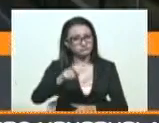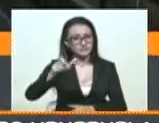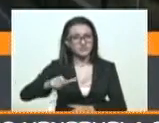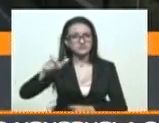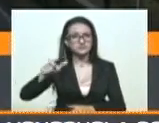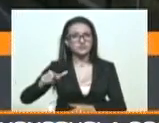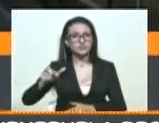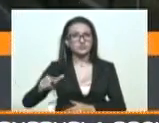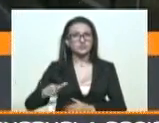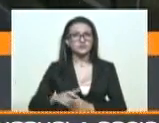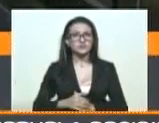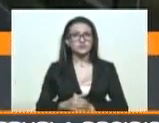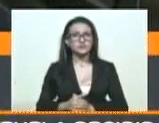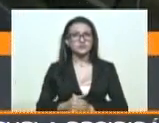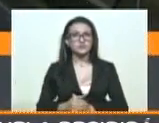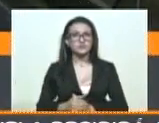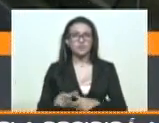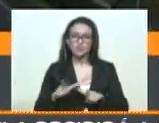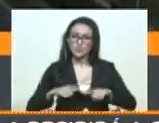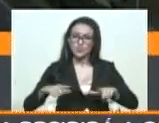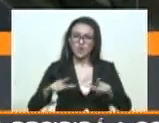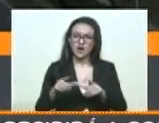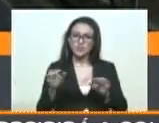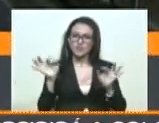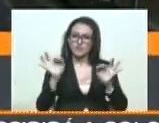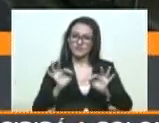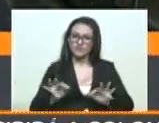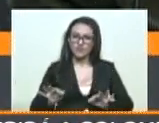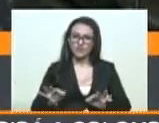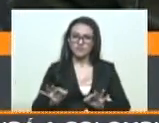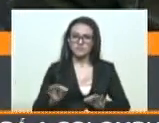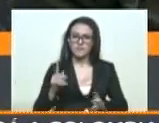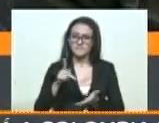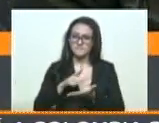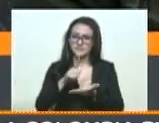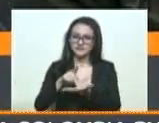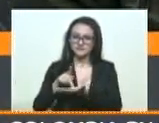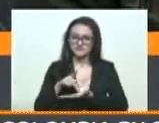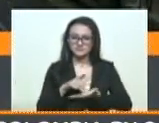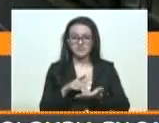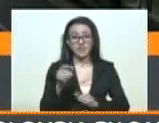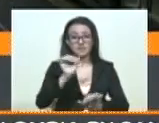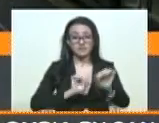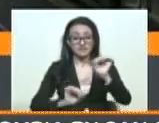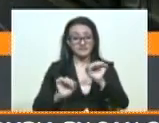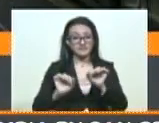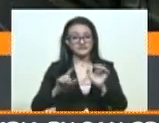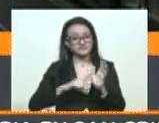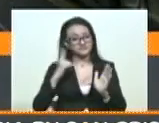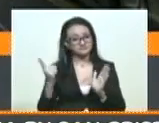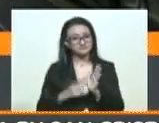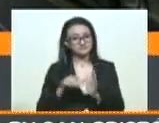un lugar, un medio y una forma de participar en la defensa integral de la patria. Voy a explicar.